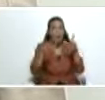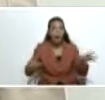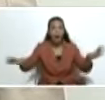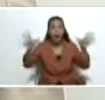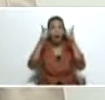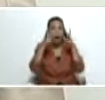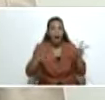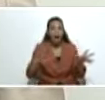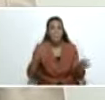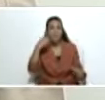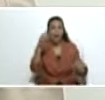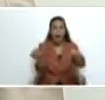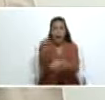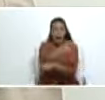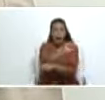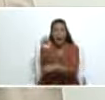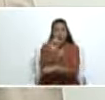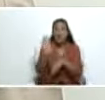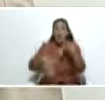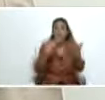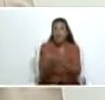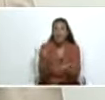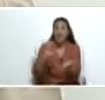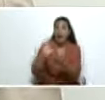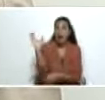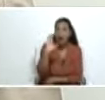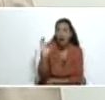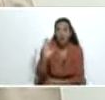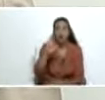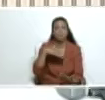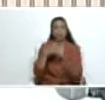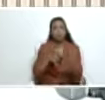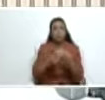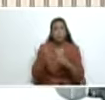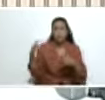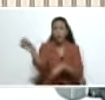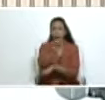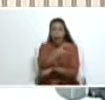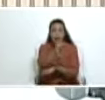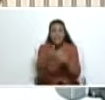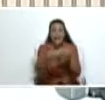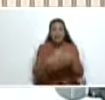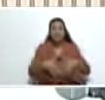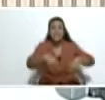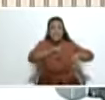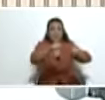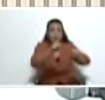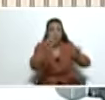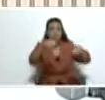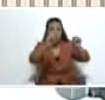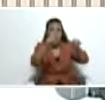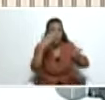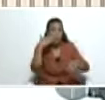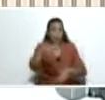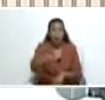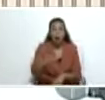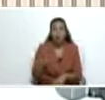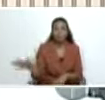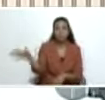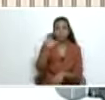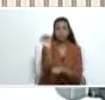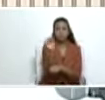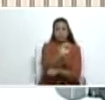Quedó loca cuando veníamos de regreso y veníamos llegando a San Fernando de Apure. Ahí venía en el carro